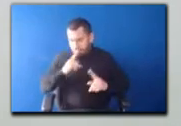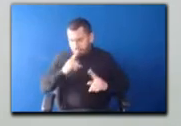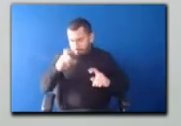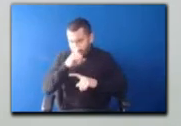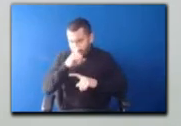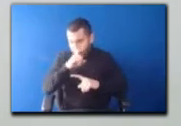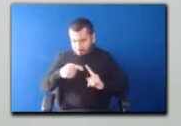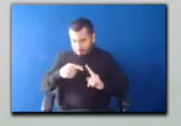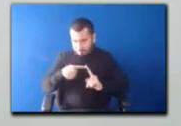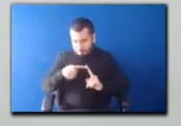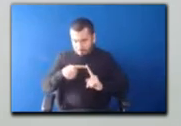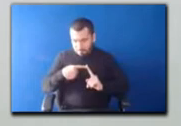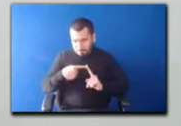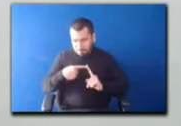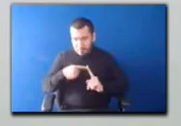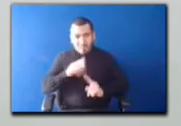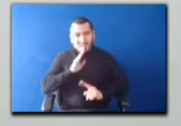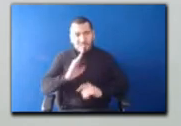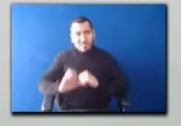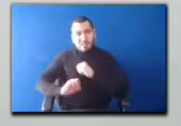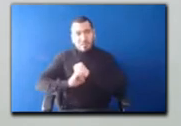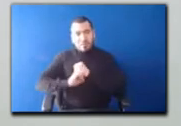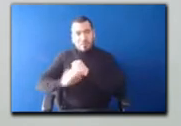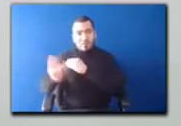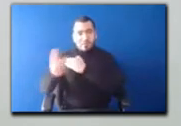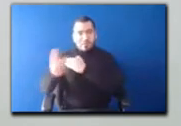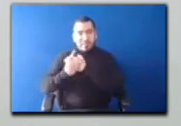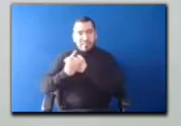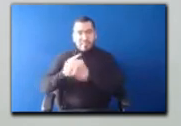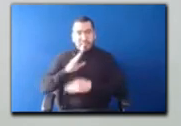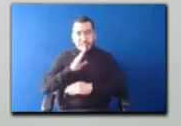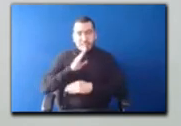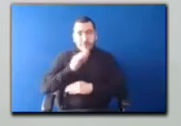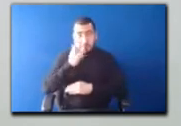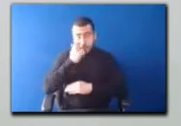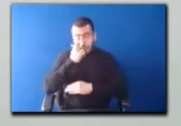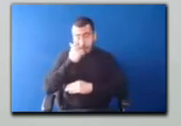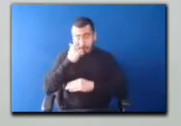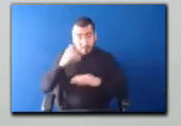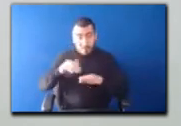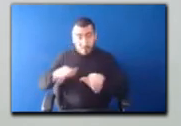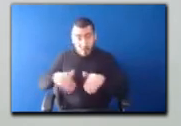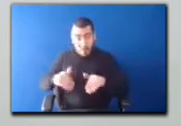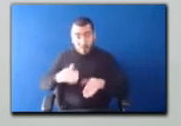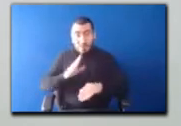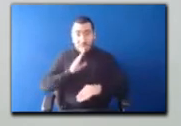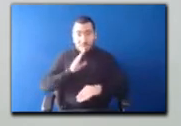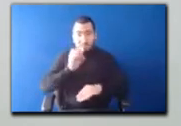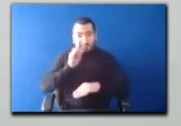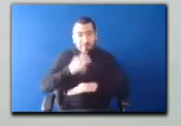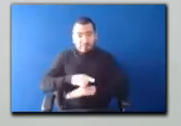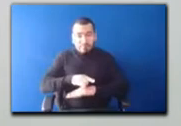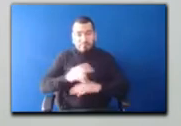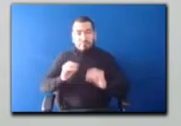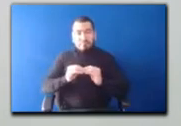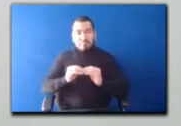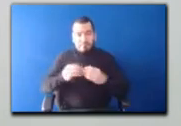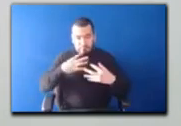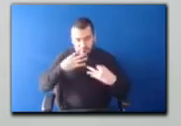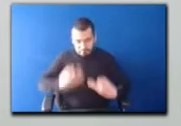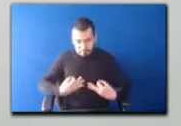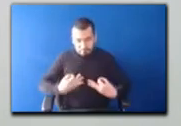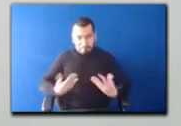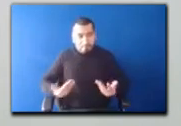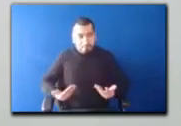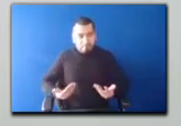no está respaldado por nadie. No hay una autoridad central que monitoree, vigile, valide que existe el criptoactivo, que el criptoactivo